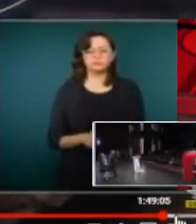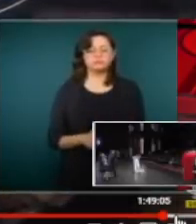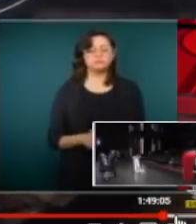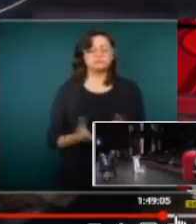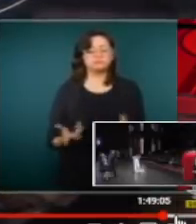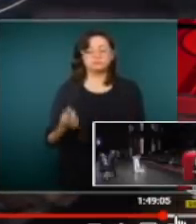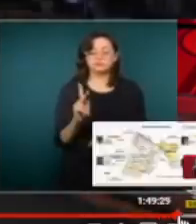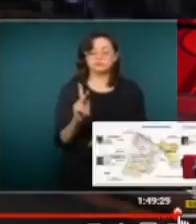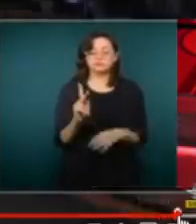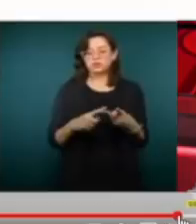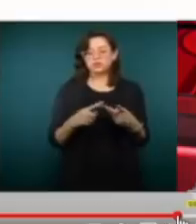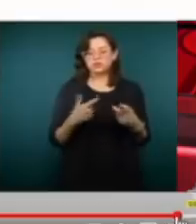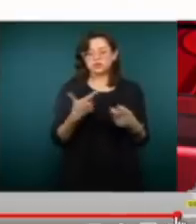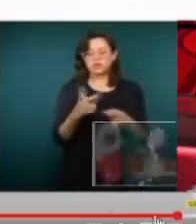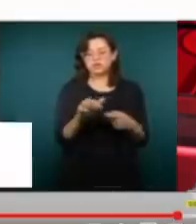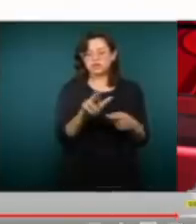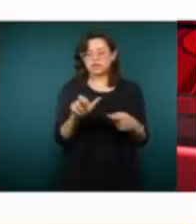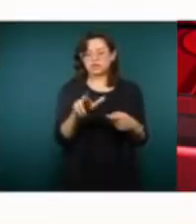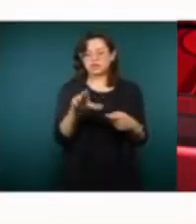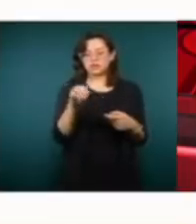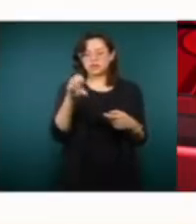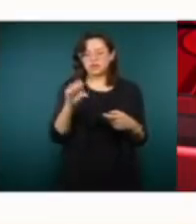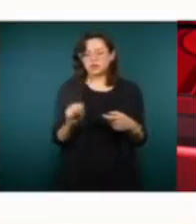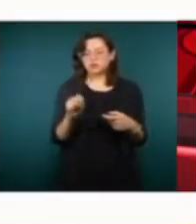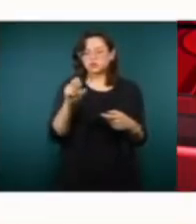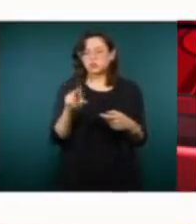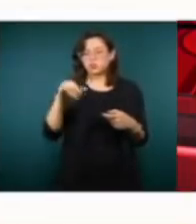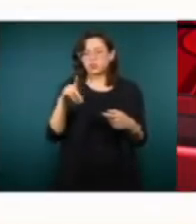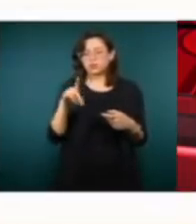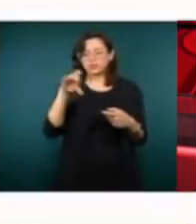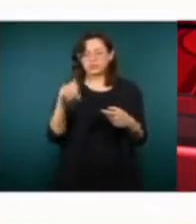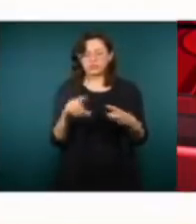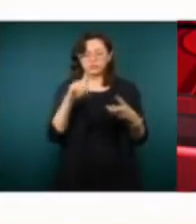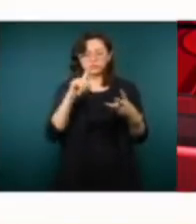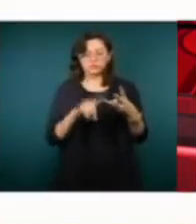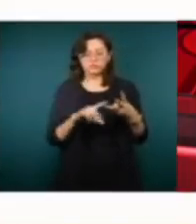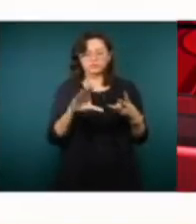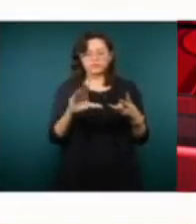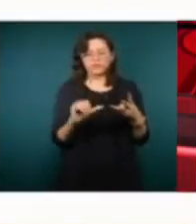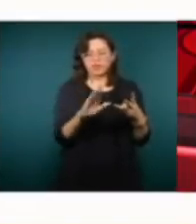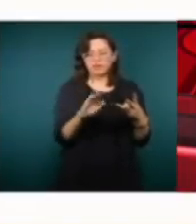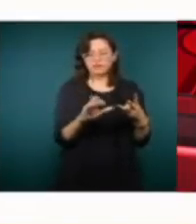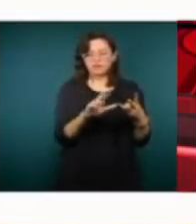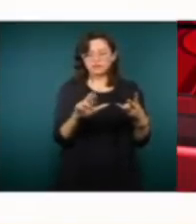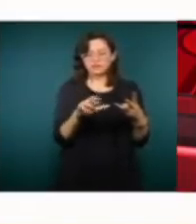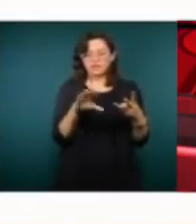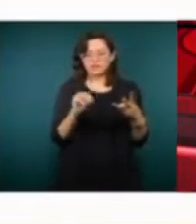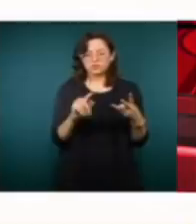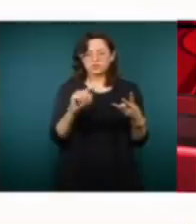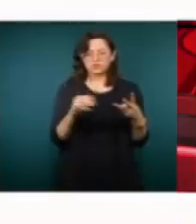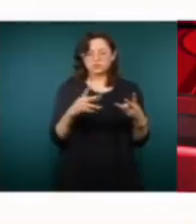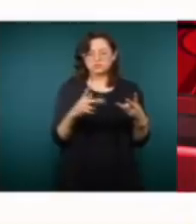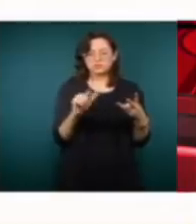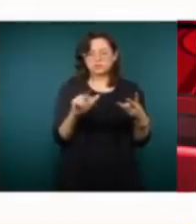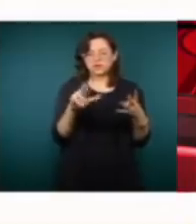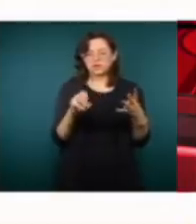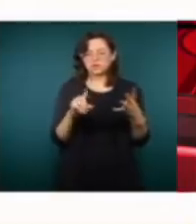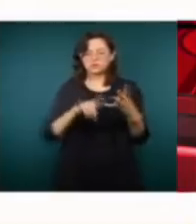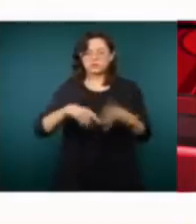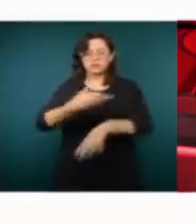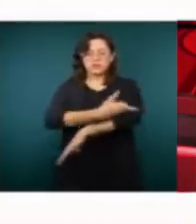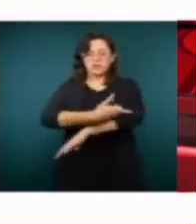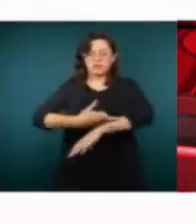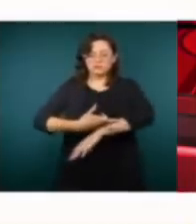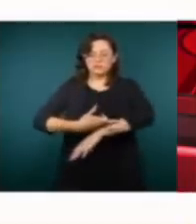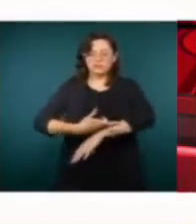hacemos diario. La familia, ustedes ven en color anaranjado la presencia en la parte sur principalmente, en